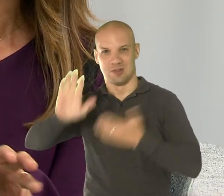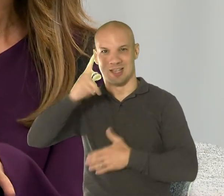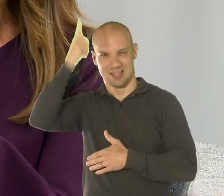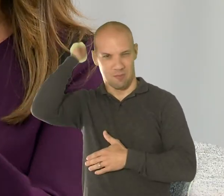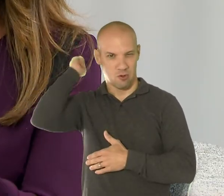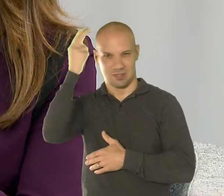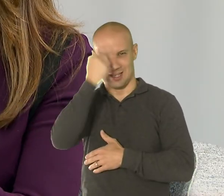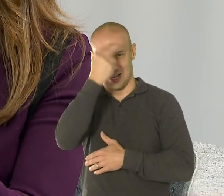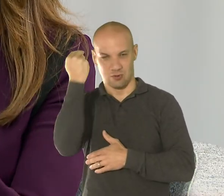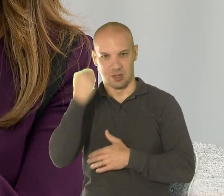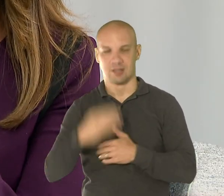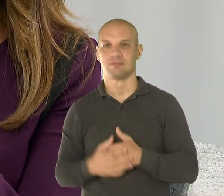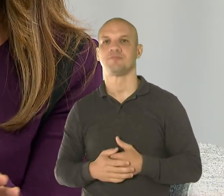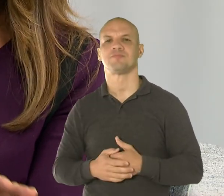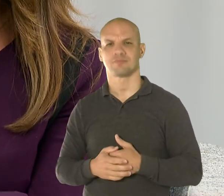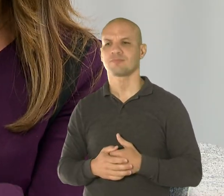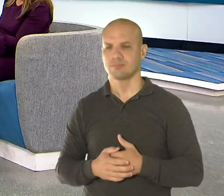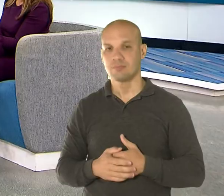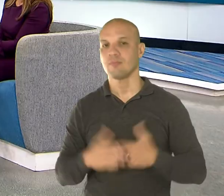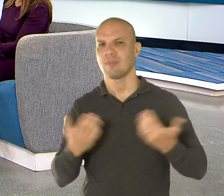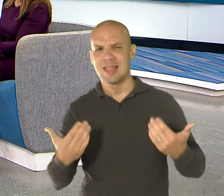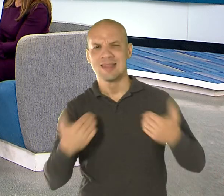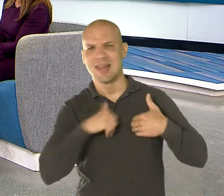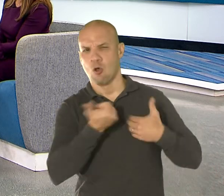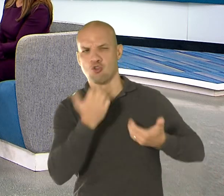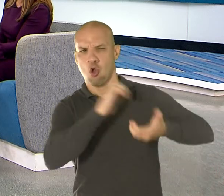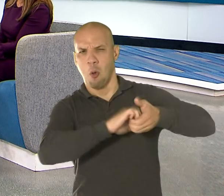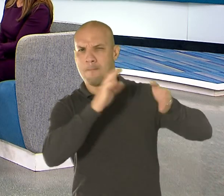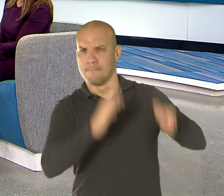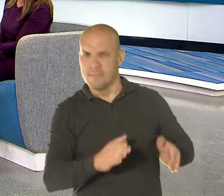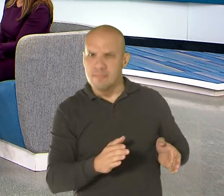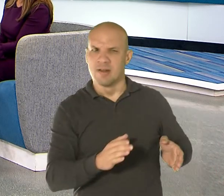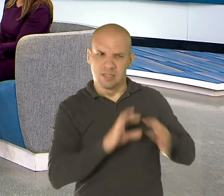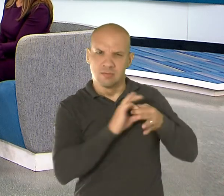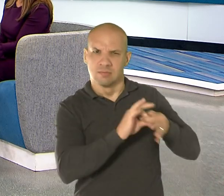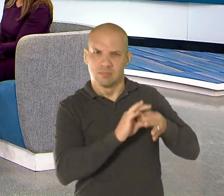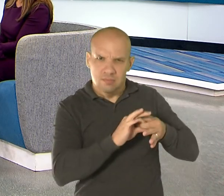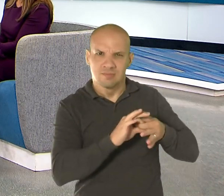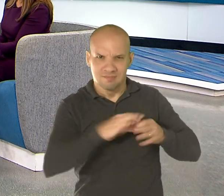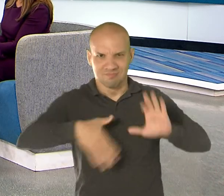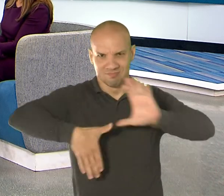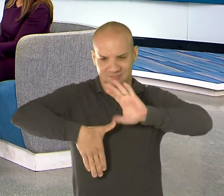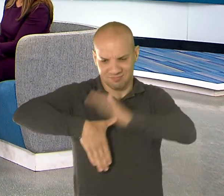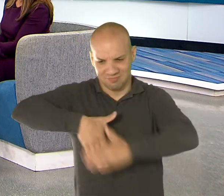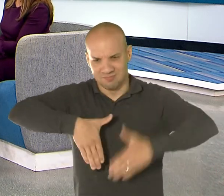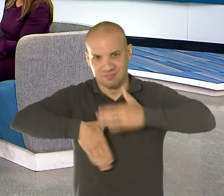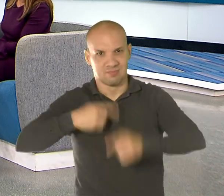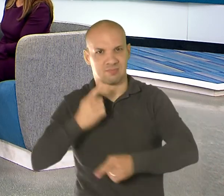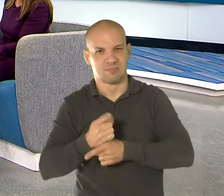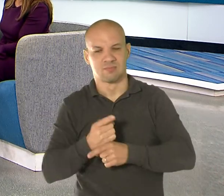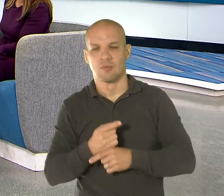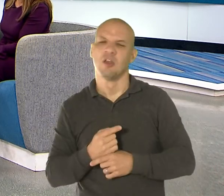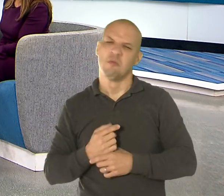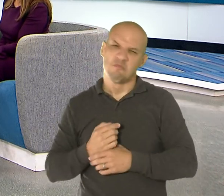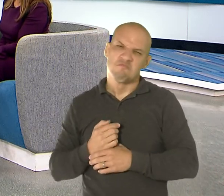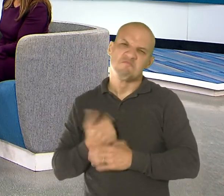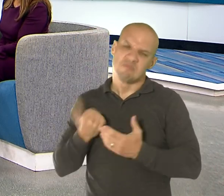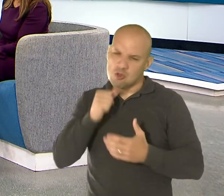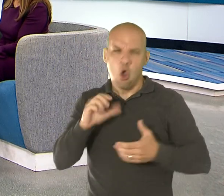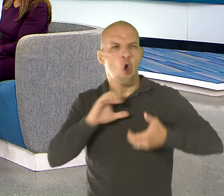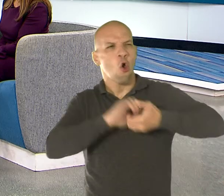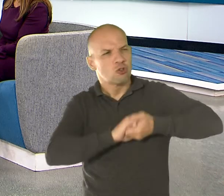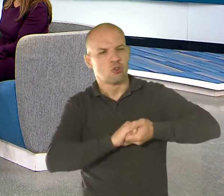tiene otros partners o socios en América Latina. Decimos una red, la red de